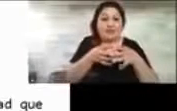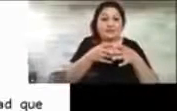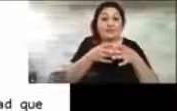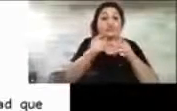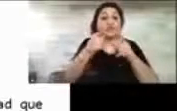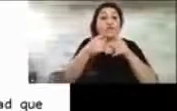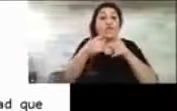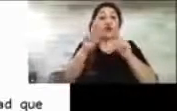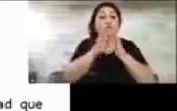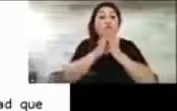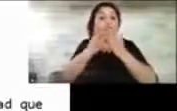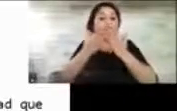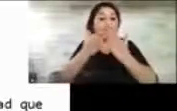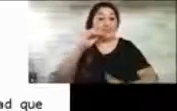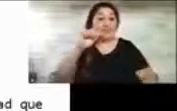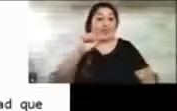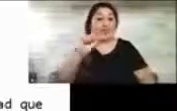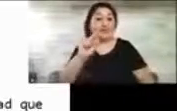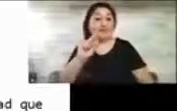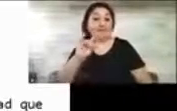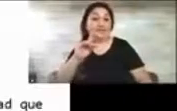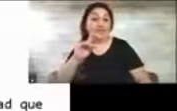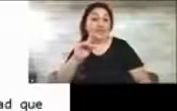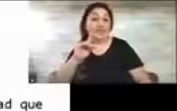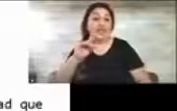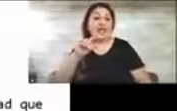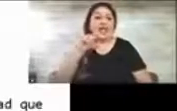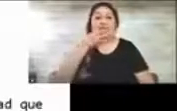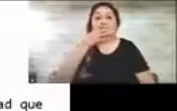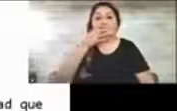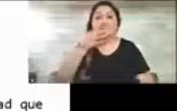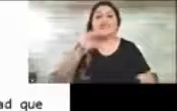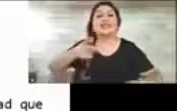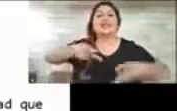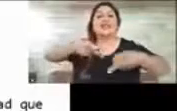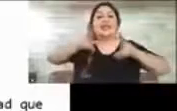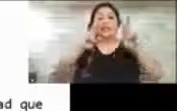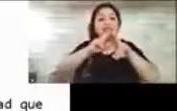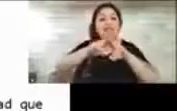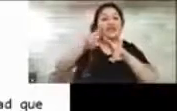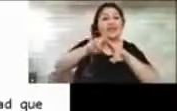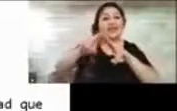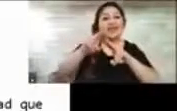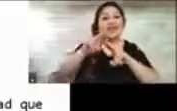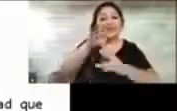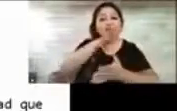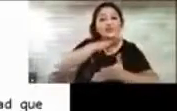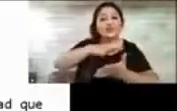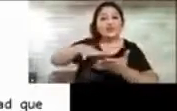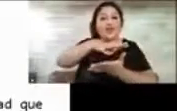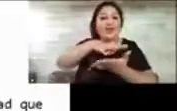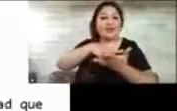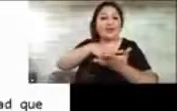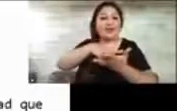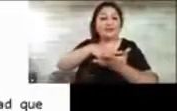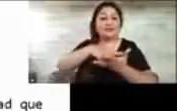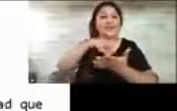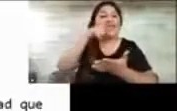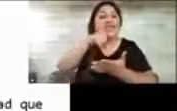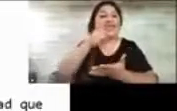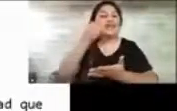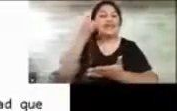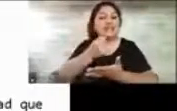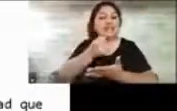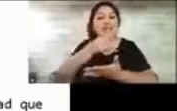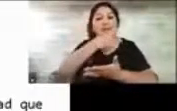Ciudad, bueno, y en la mayoría de su bibliografía, su marco teórico también, él siempre menciona esta necesidad